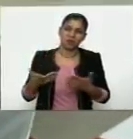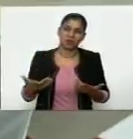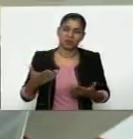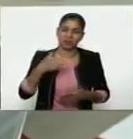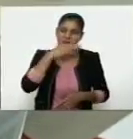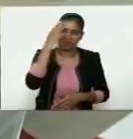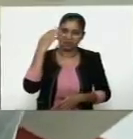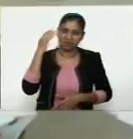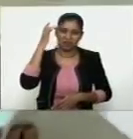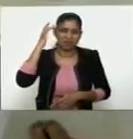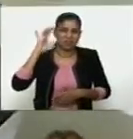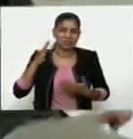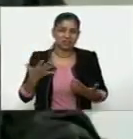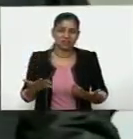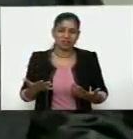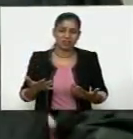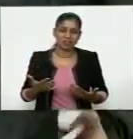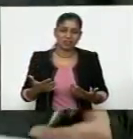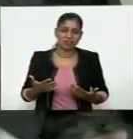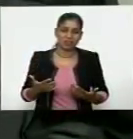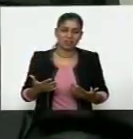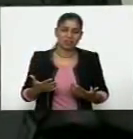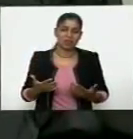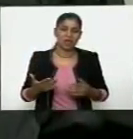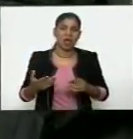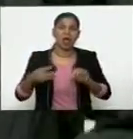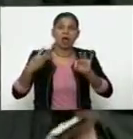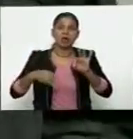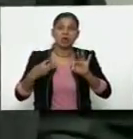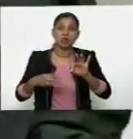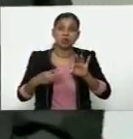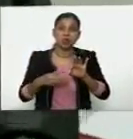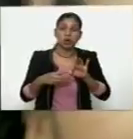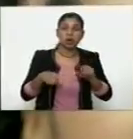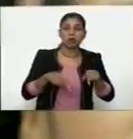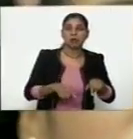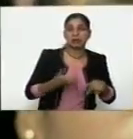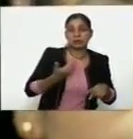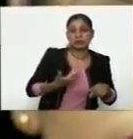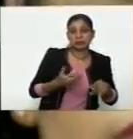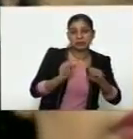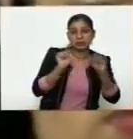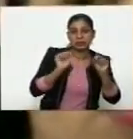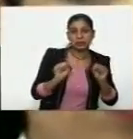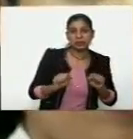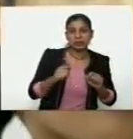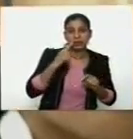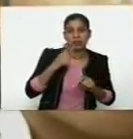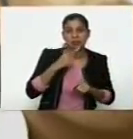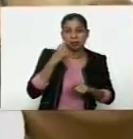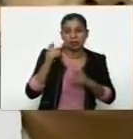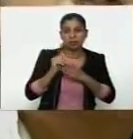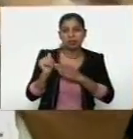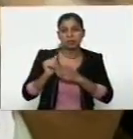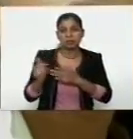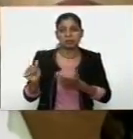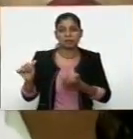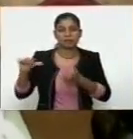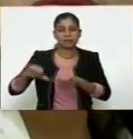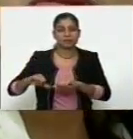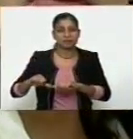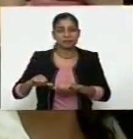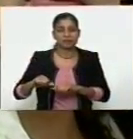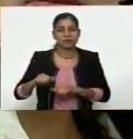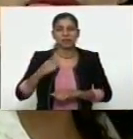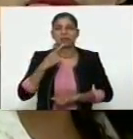créanmelo. Es la herramienta de un sistema que está en deterioro. Lo dijo